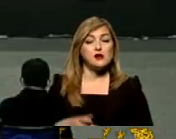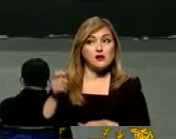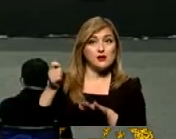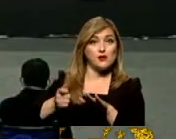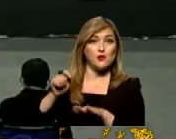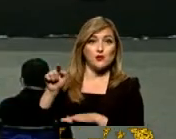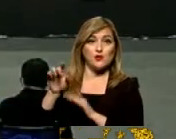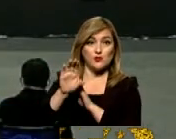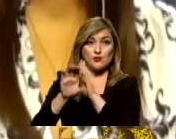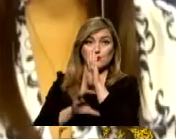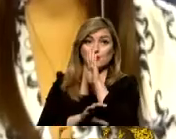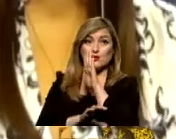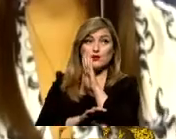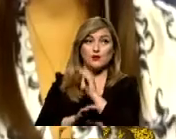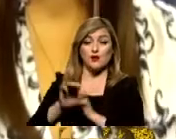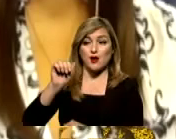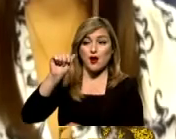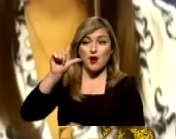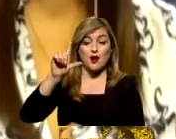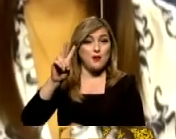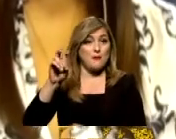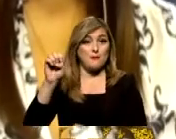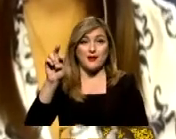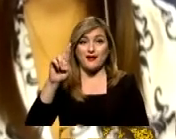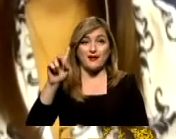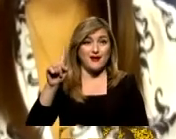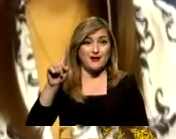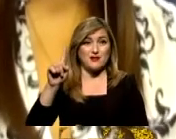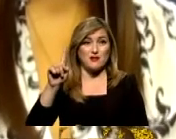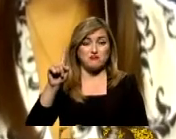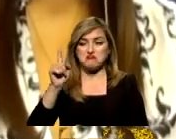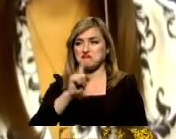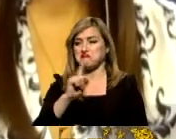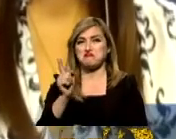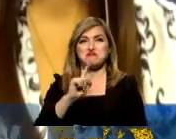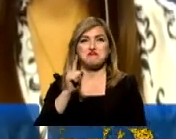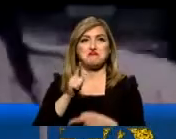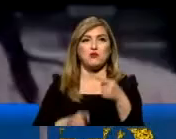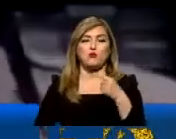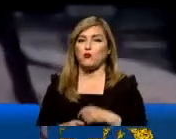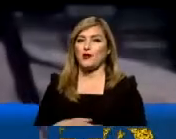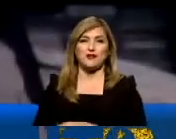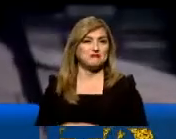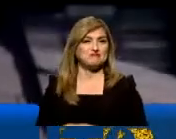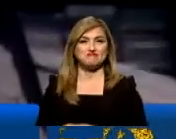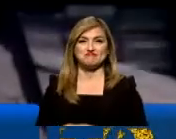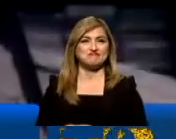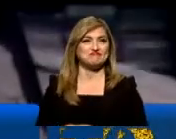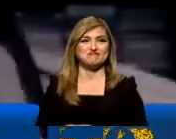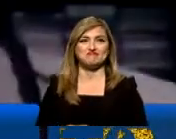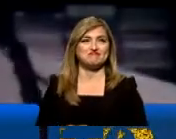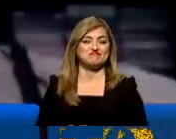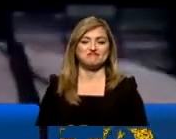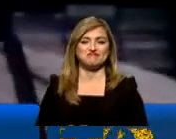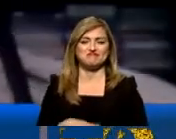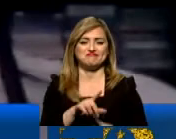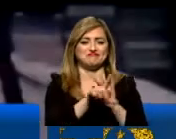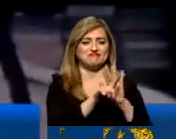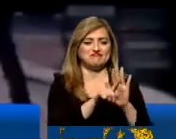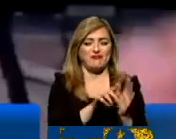abogado constitucionalista Jorge Alvear explica que no es posible. No hay forma de buscar